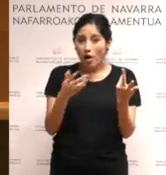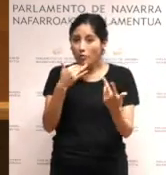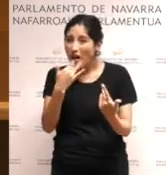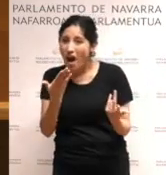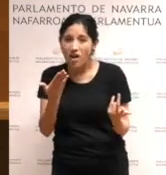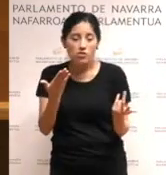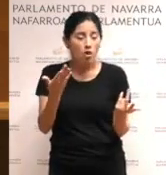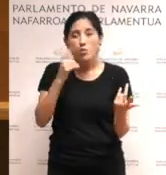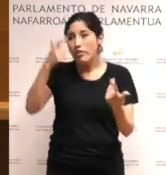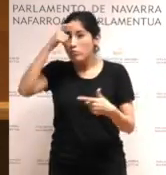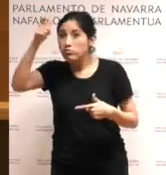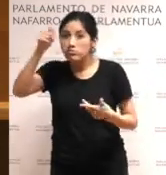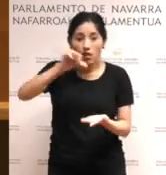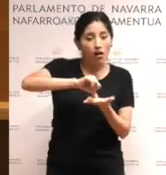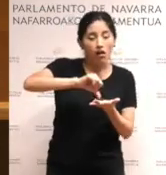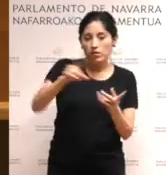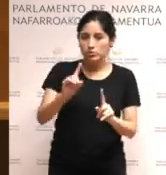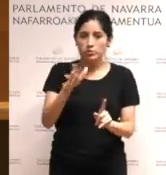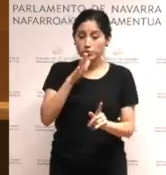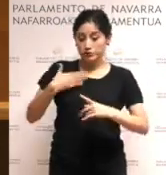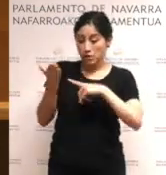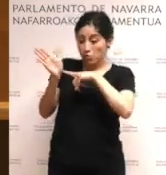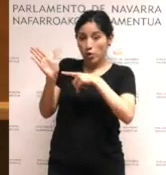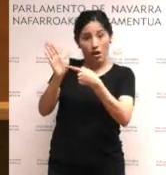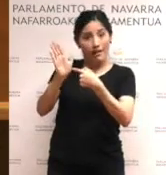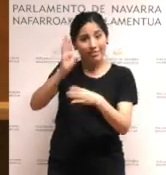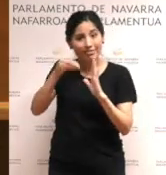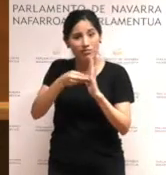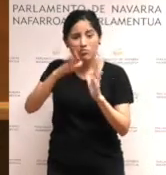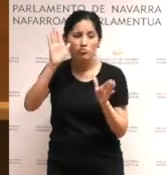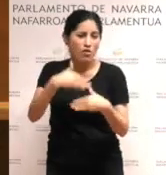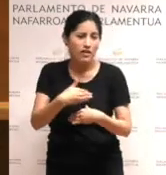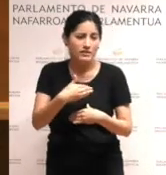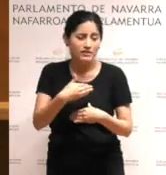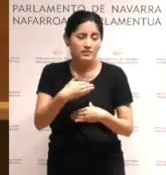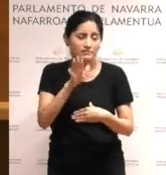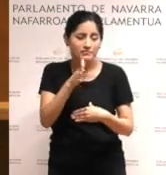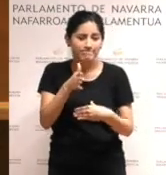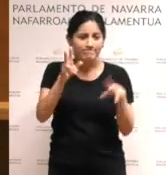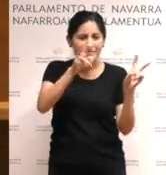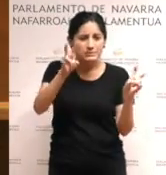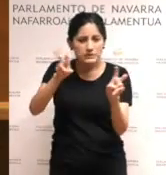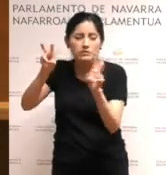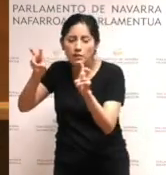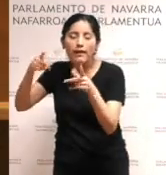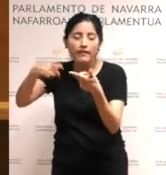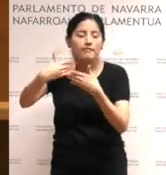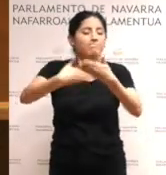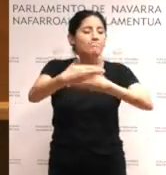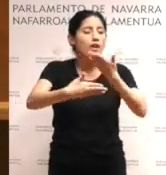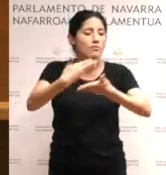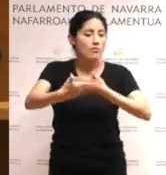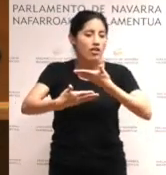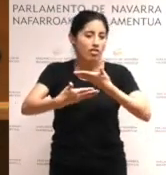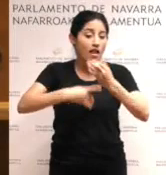escuela rural ni urbana. Esta moción no quiere tratar de esos temas tan recurrentes que tendremos ocasión de ir avanzando y tratando a lo largo